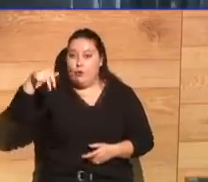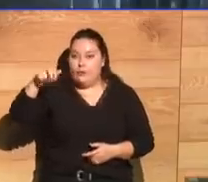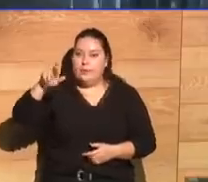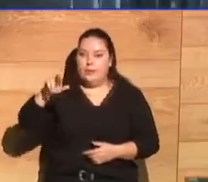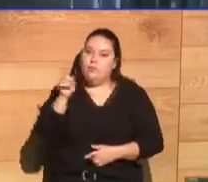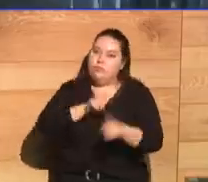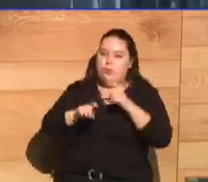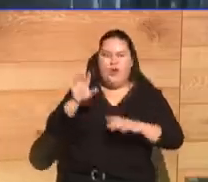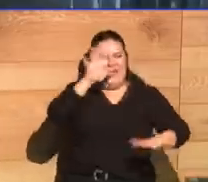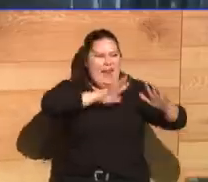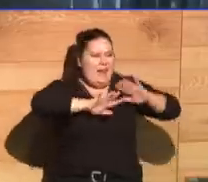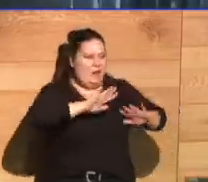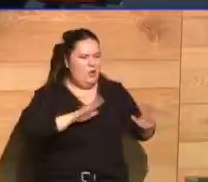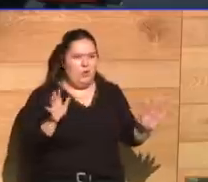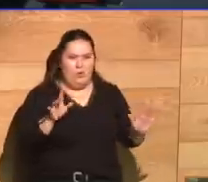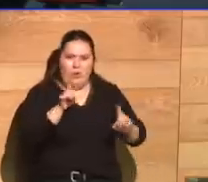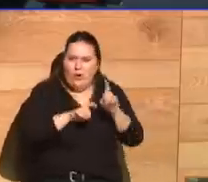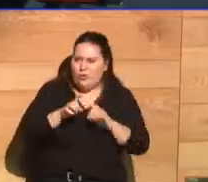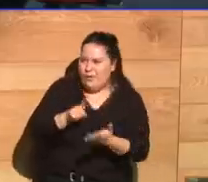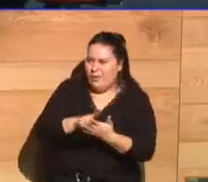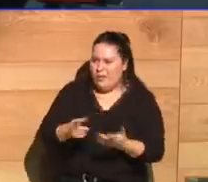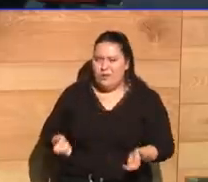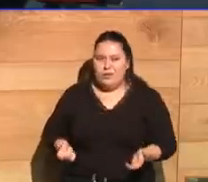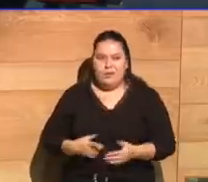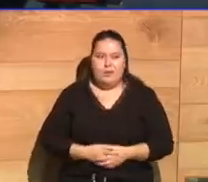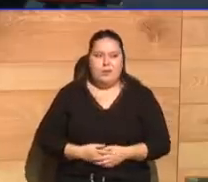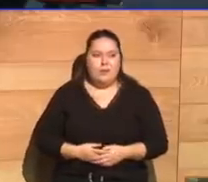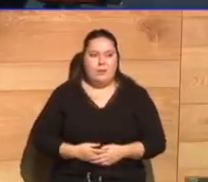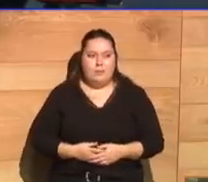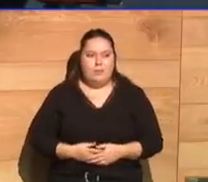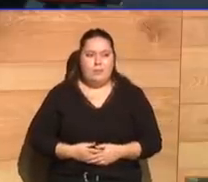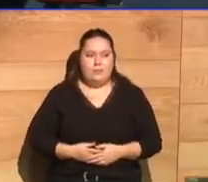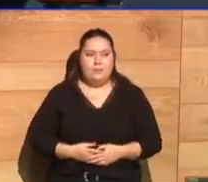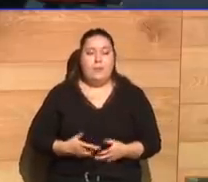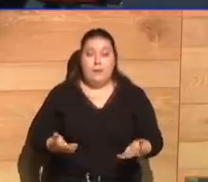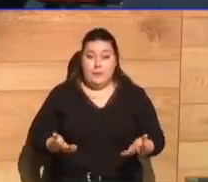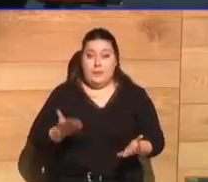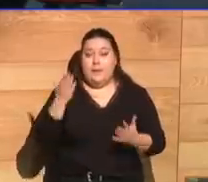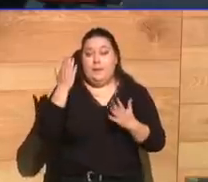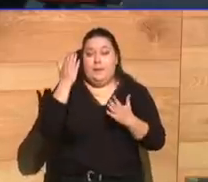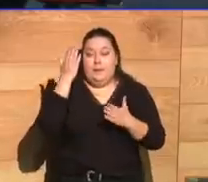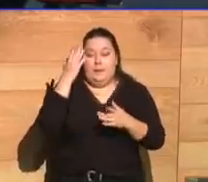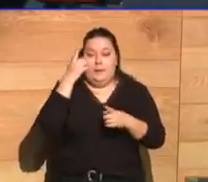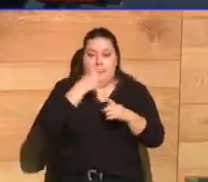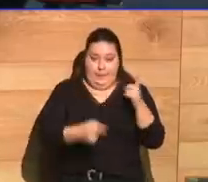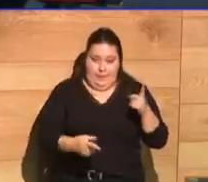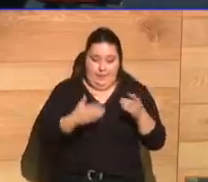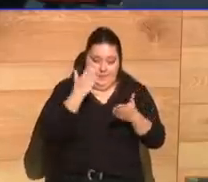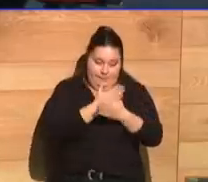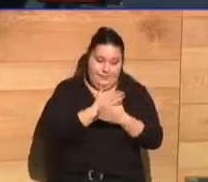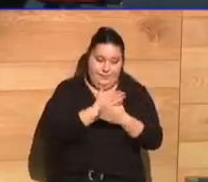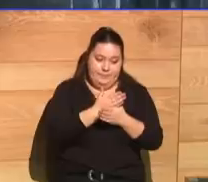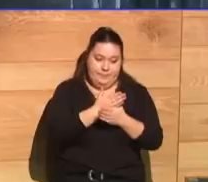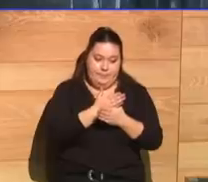qué lío, por Dios. Qué bien, lío. Un flashback. Un flashback del flashback. Entre medias,